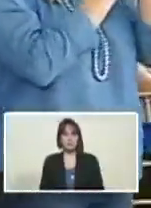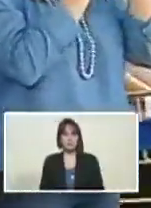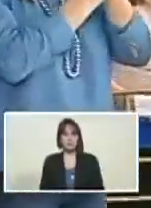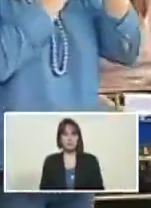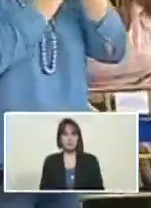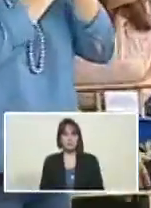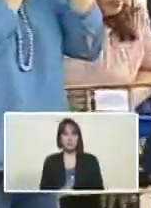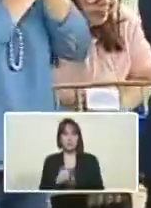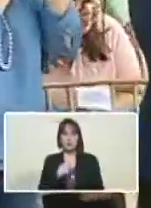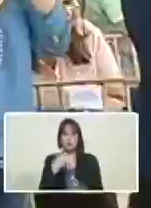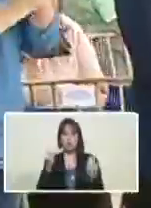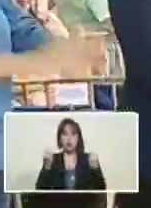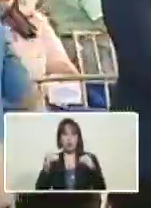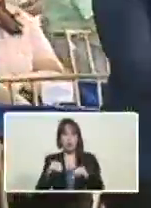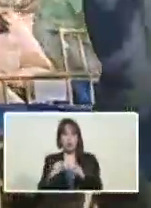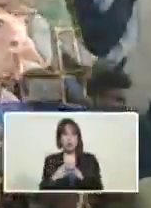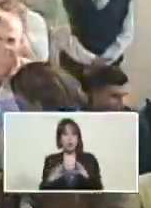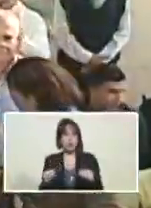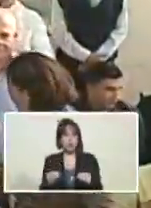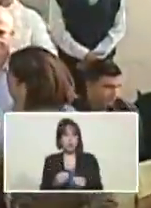Yo estoy de acuerdo con todas.